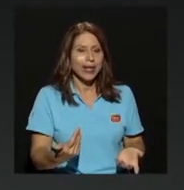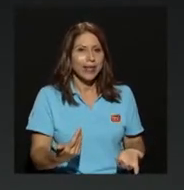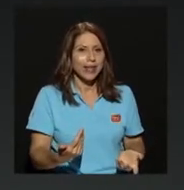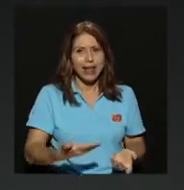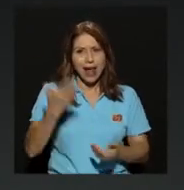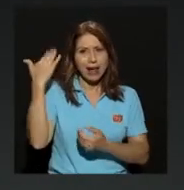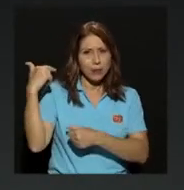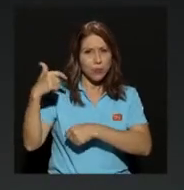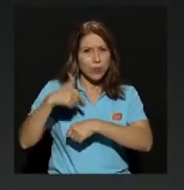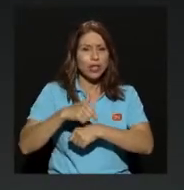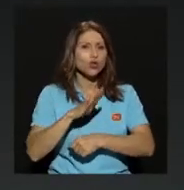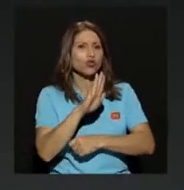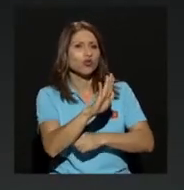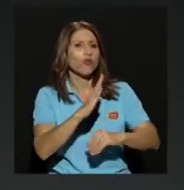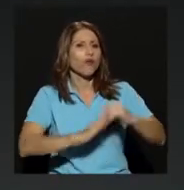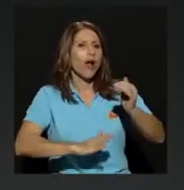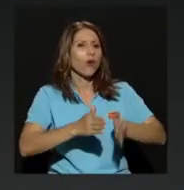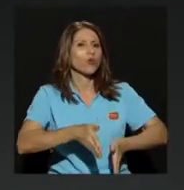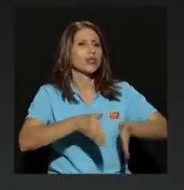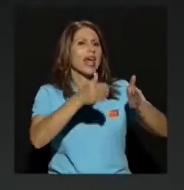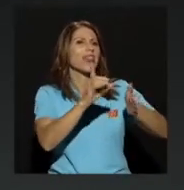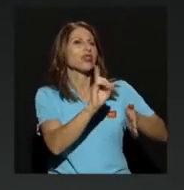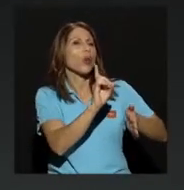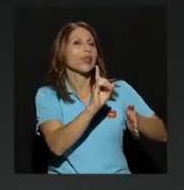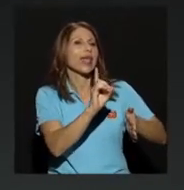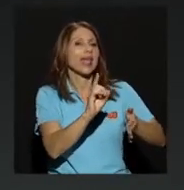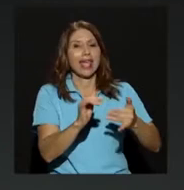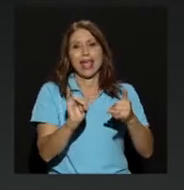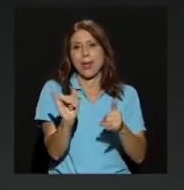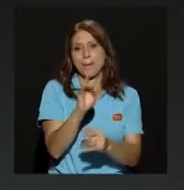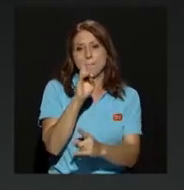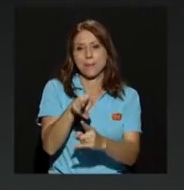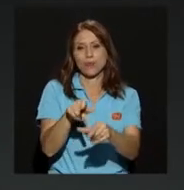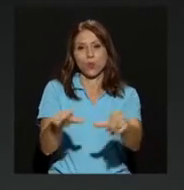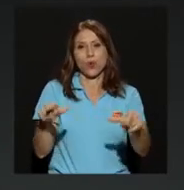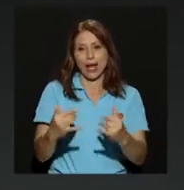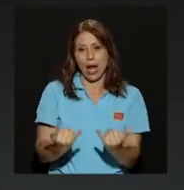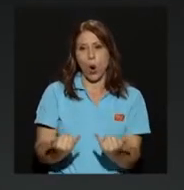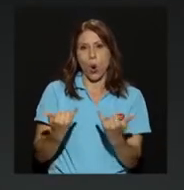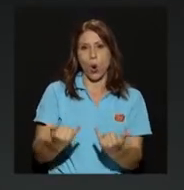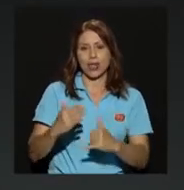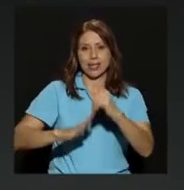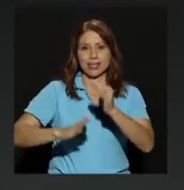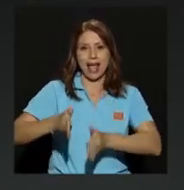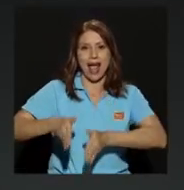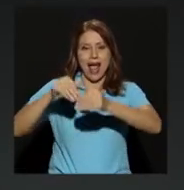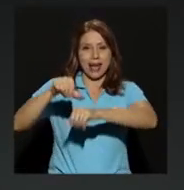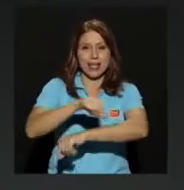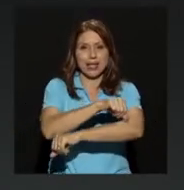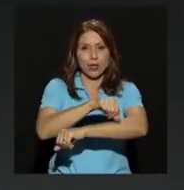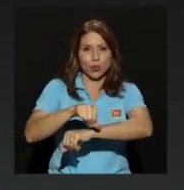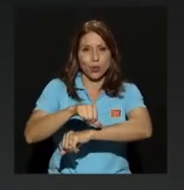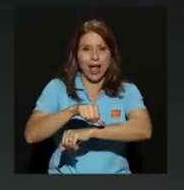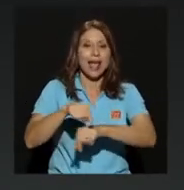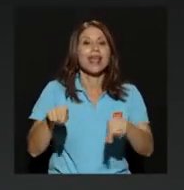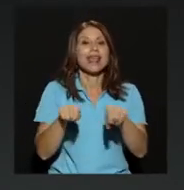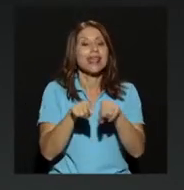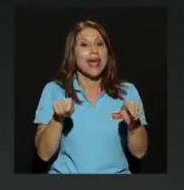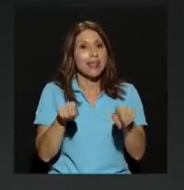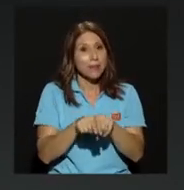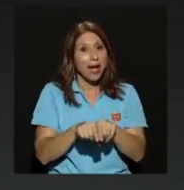su facultad estaba donde está hoy arquitectura, y además, si yo no entiendo mal, era la